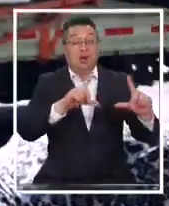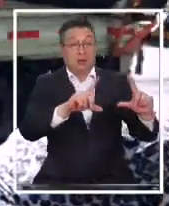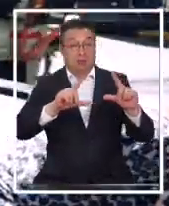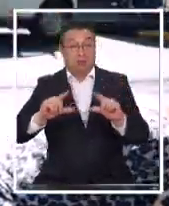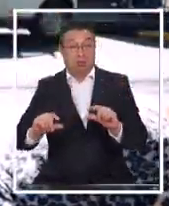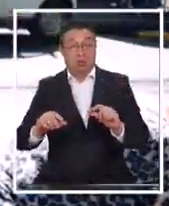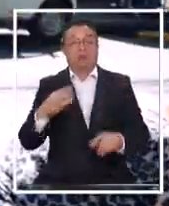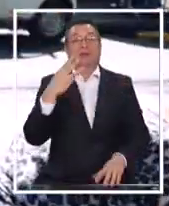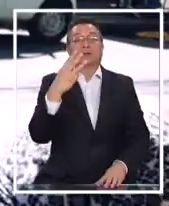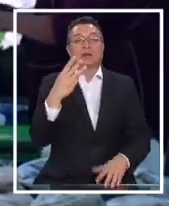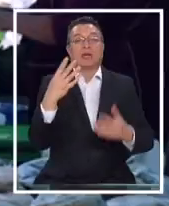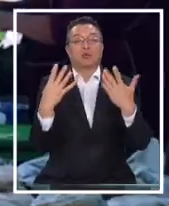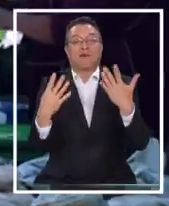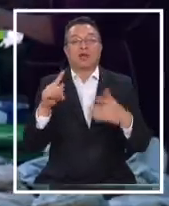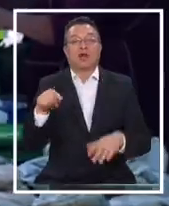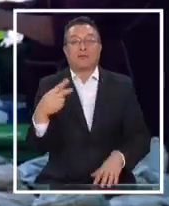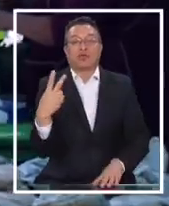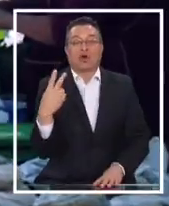movilidad en un